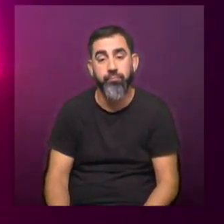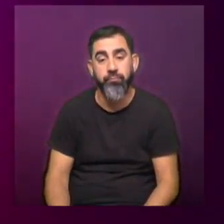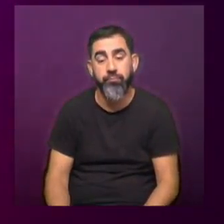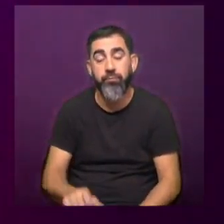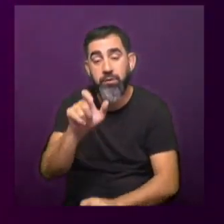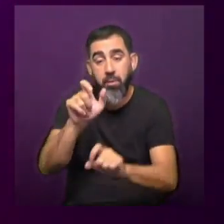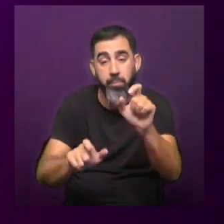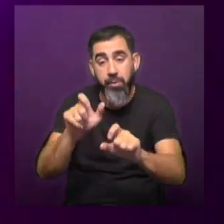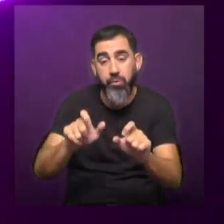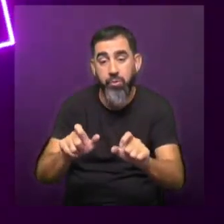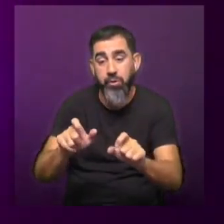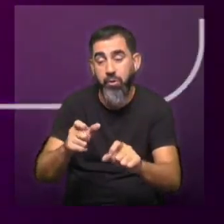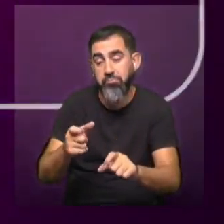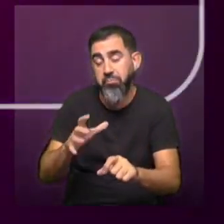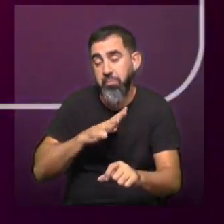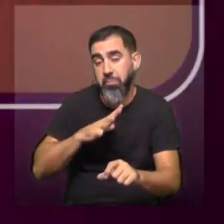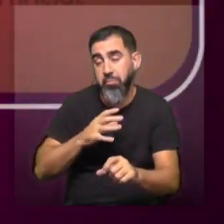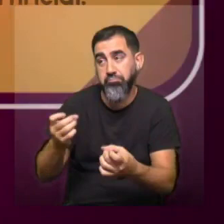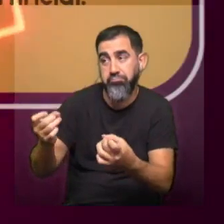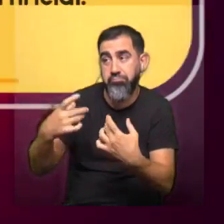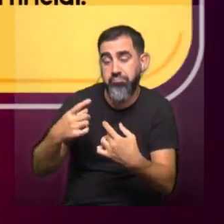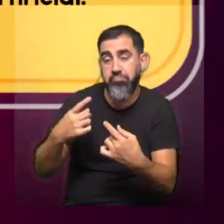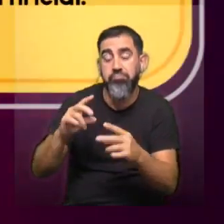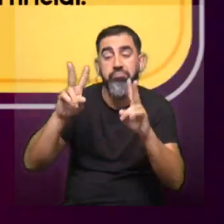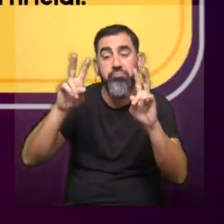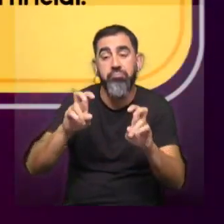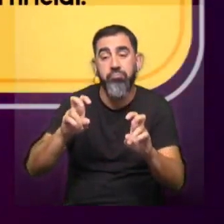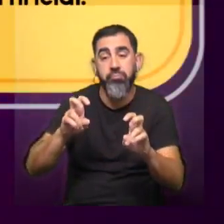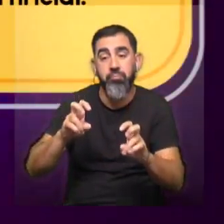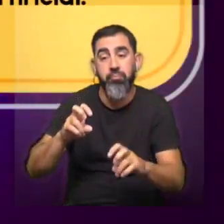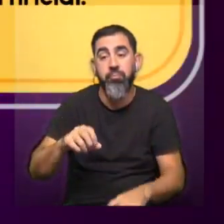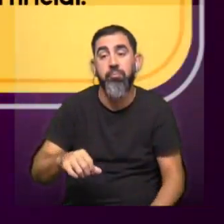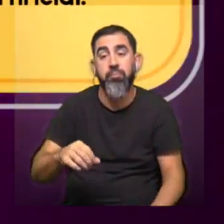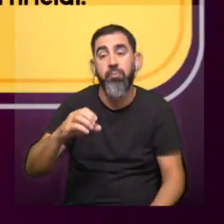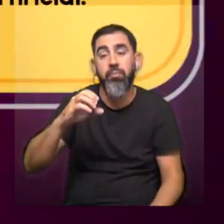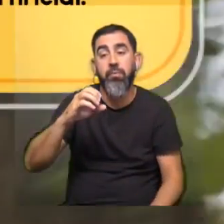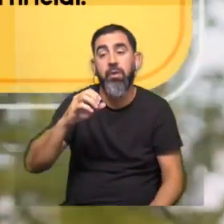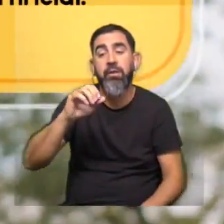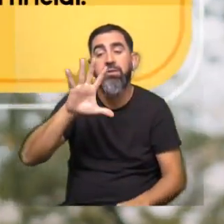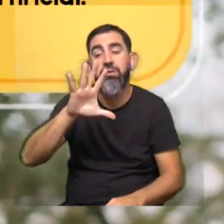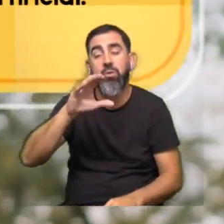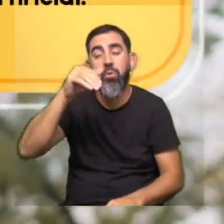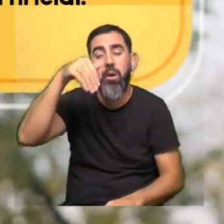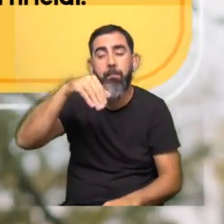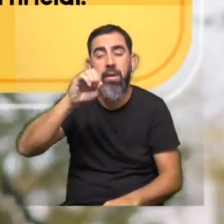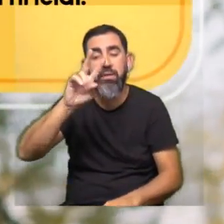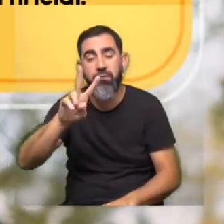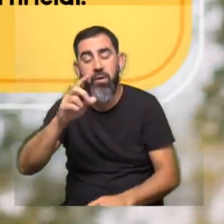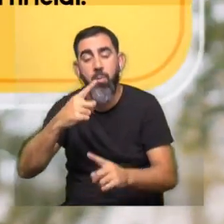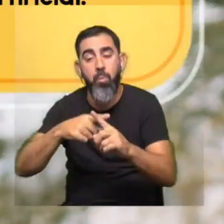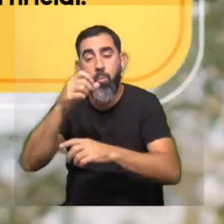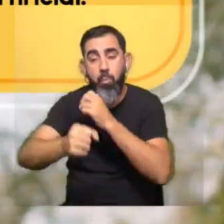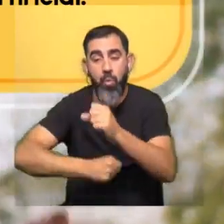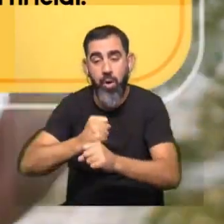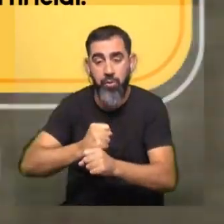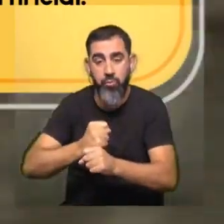las personas típicamente en una unidad que se llama milisievert es de 5 milisievert por año. Ese es un